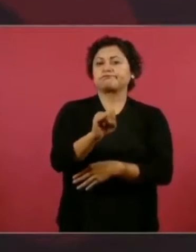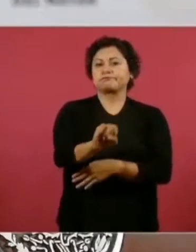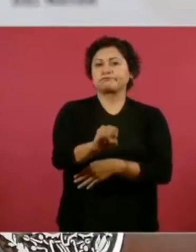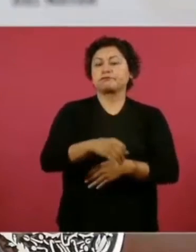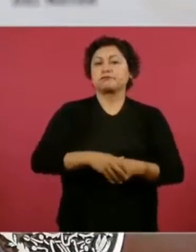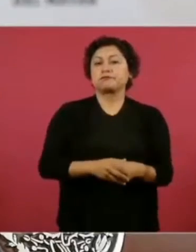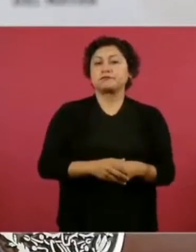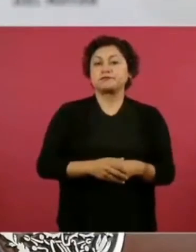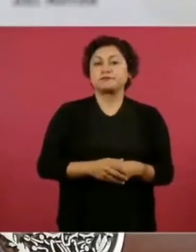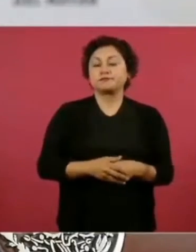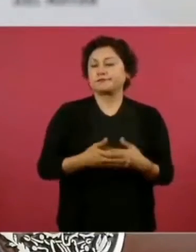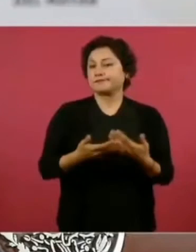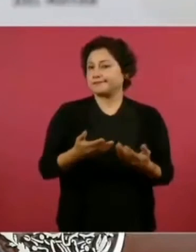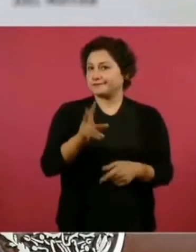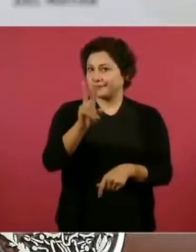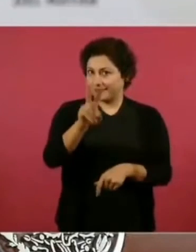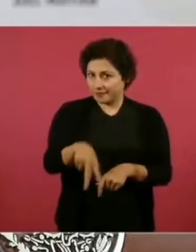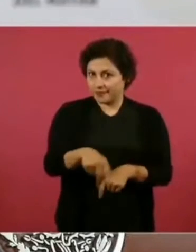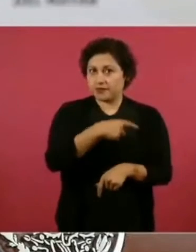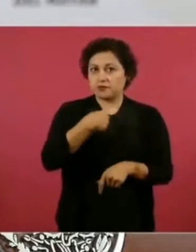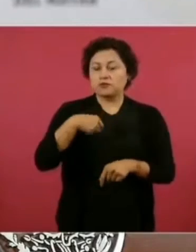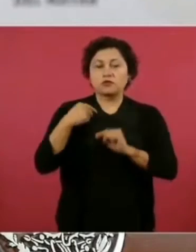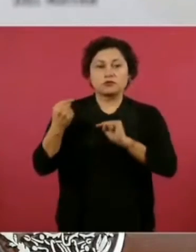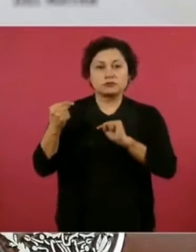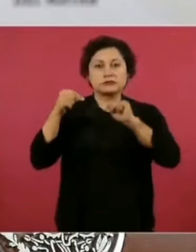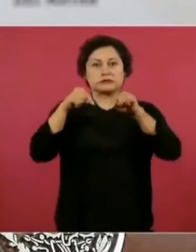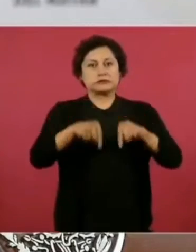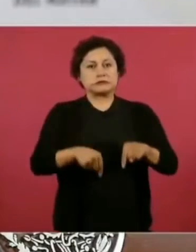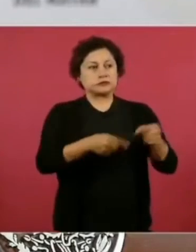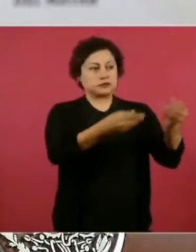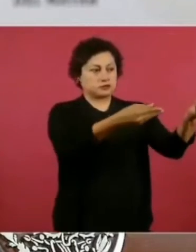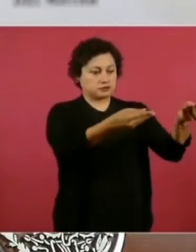Recibimos una situación muy difícil,